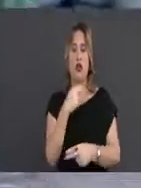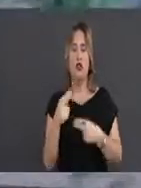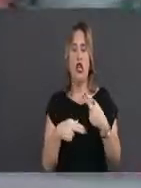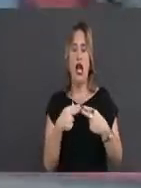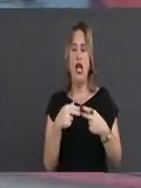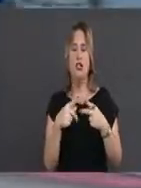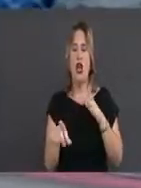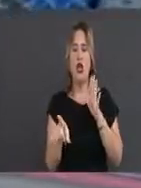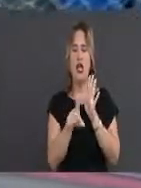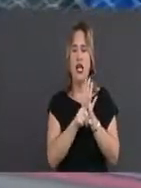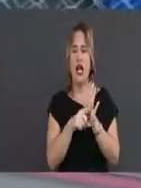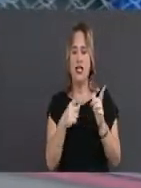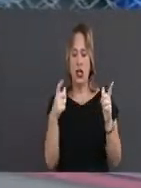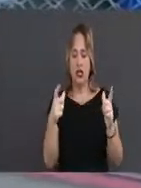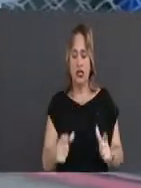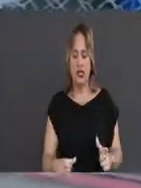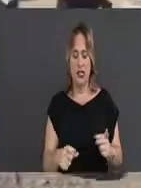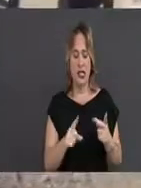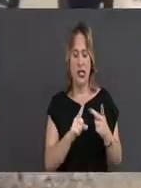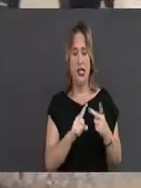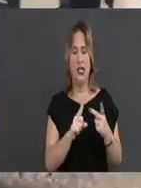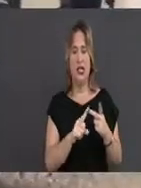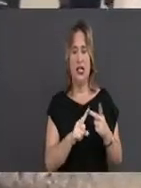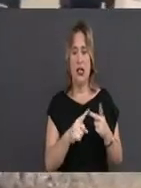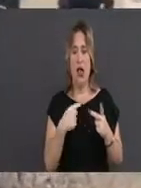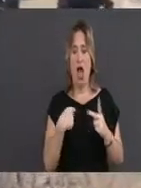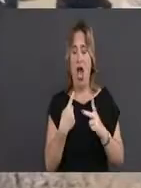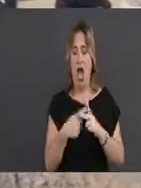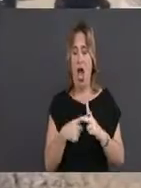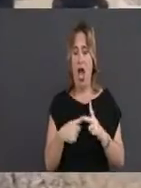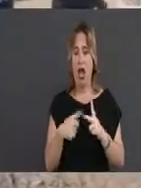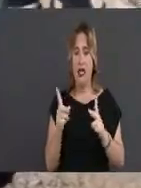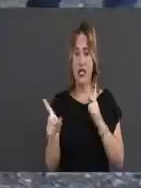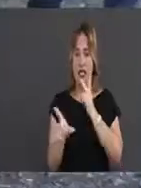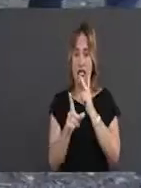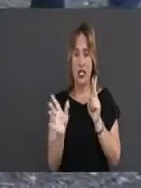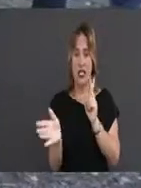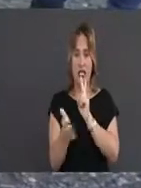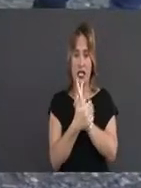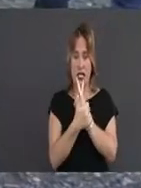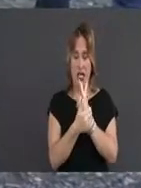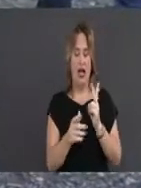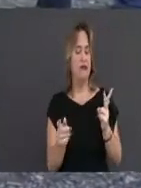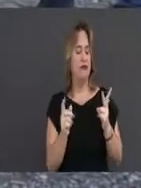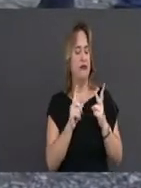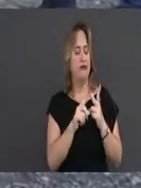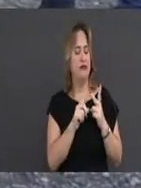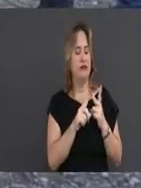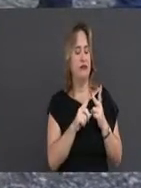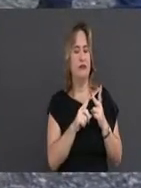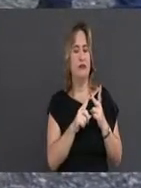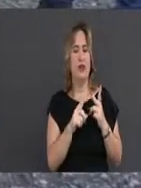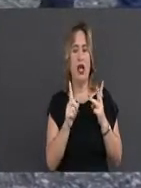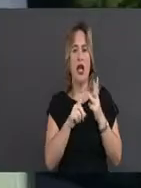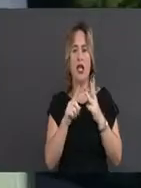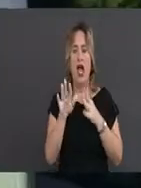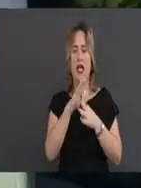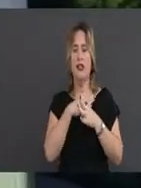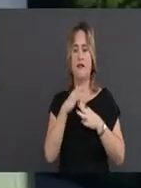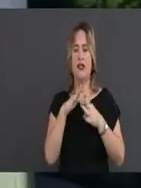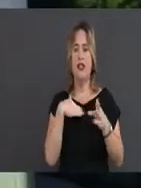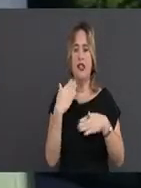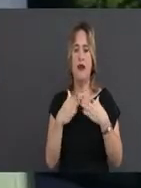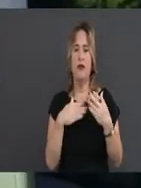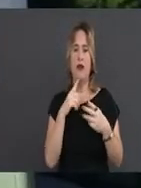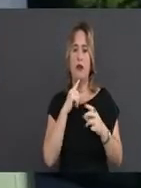de legalización de los cilindros que se encuentran fuera del sistema de comercialización, las diversas